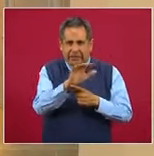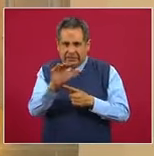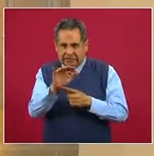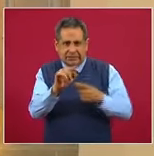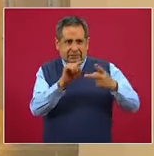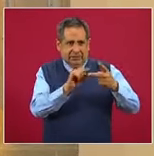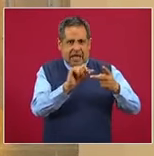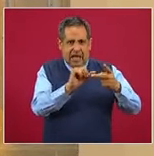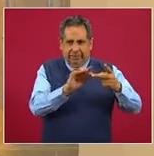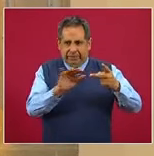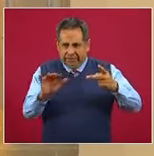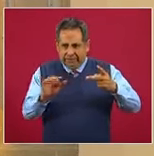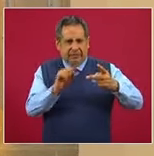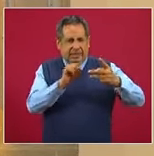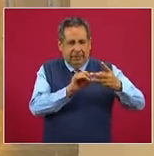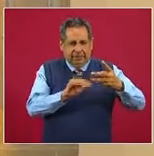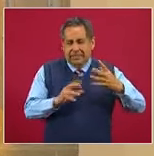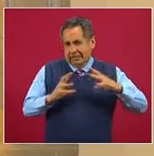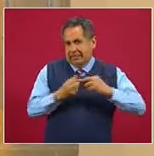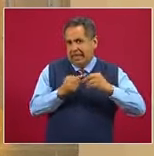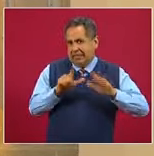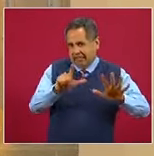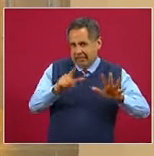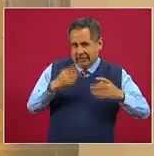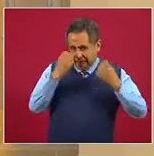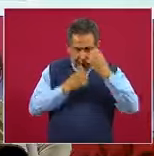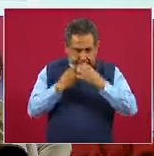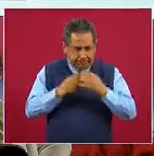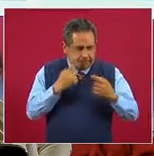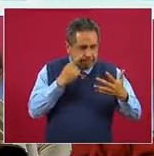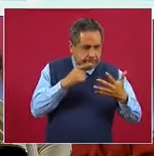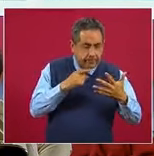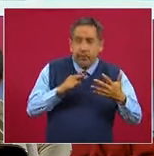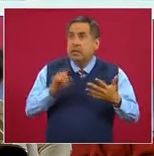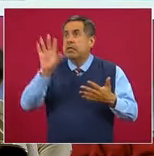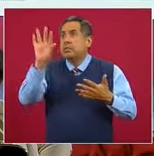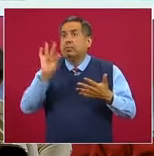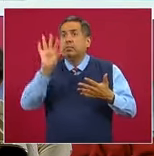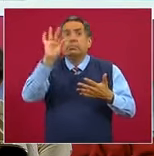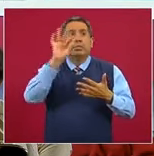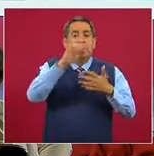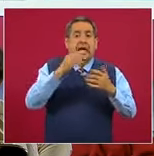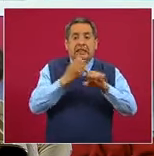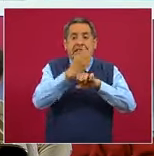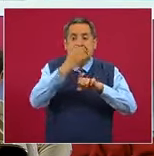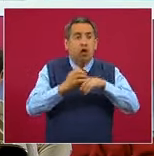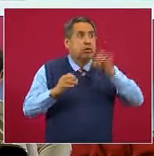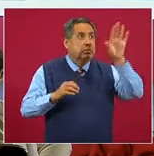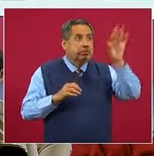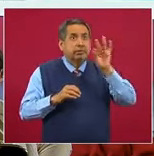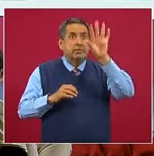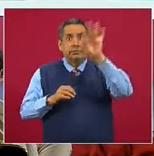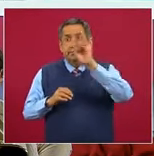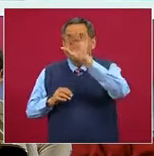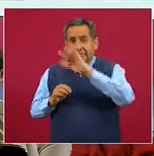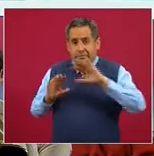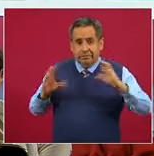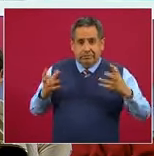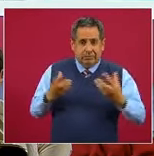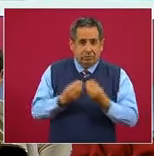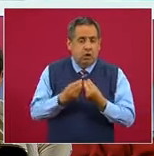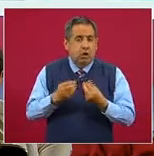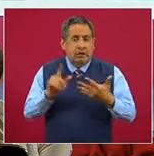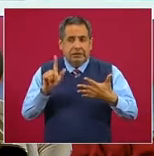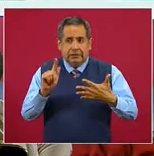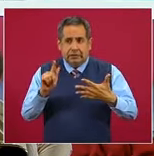empezar a secuenciar genomas de diferentes lugares de nuestra república, de diferentes estados. Llevamos un total de 70.